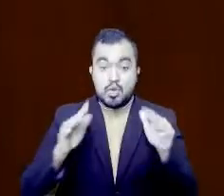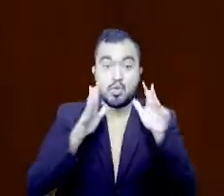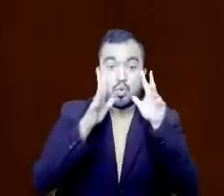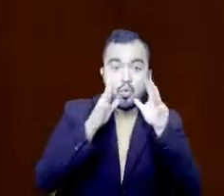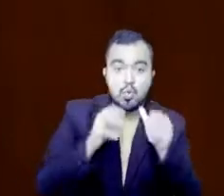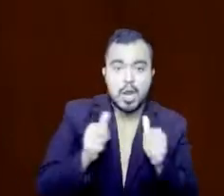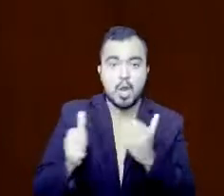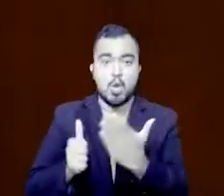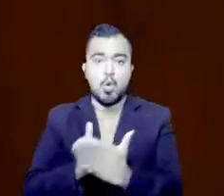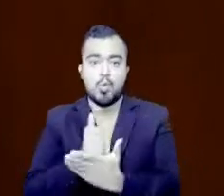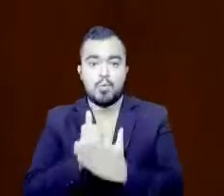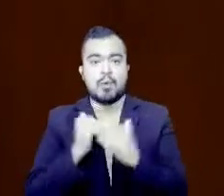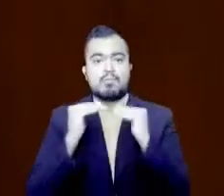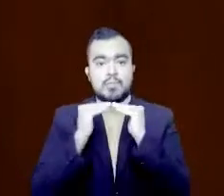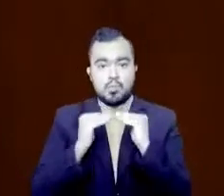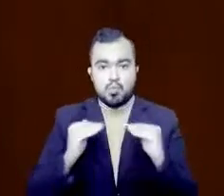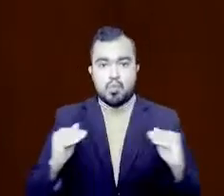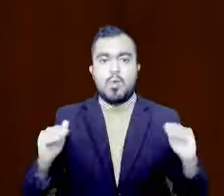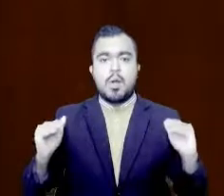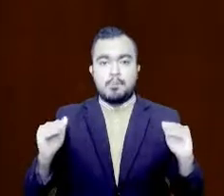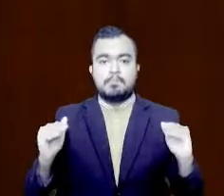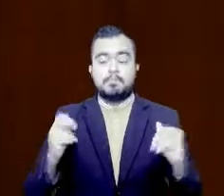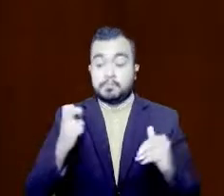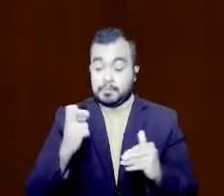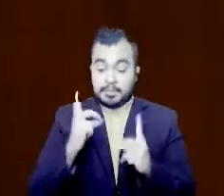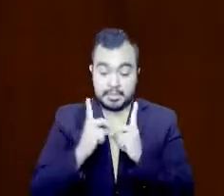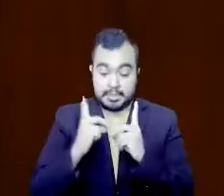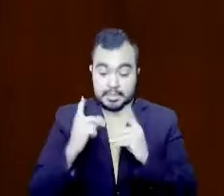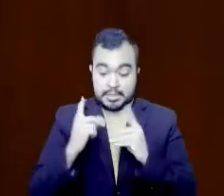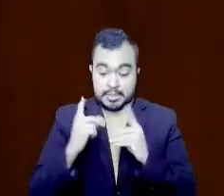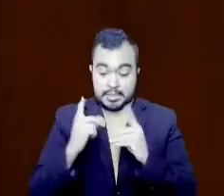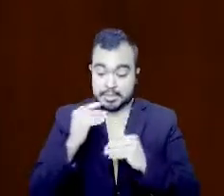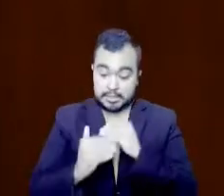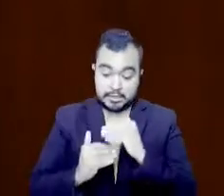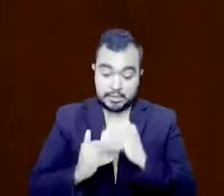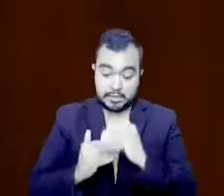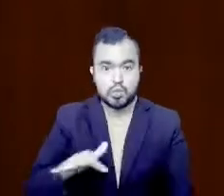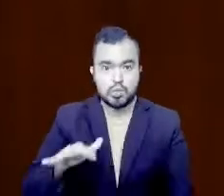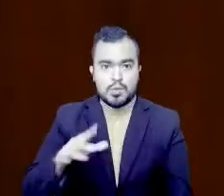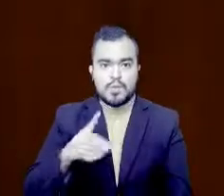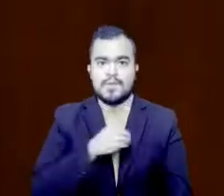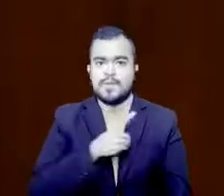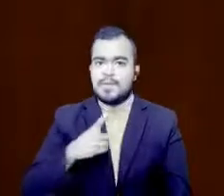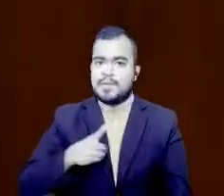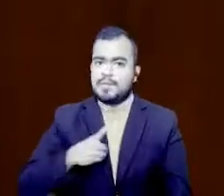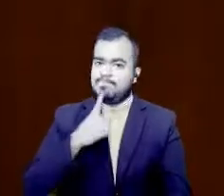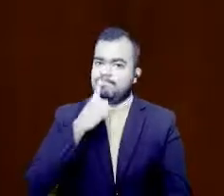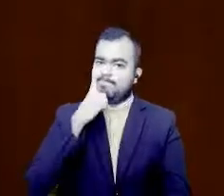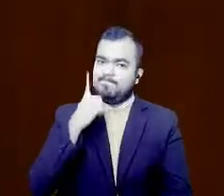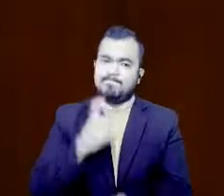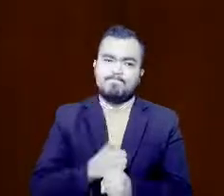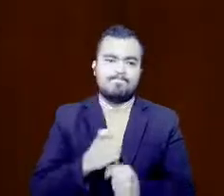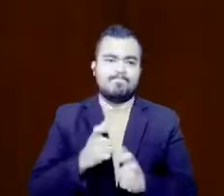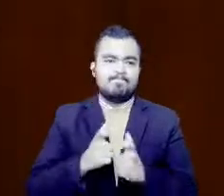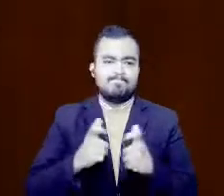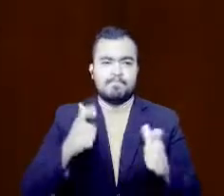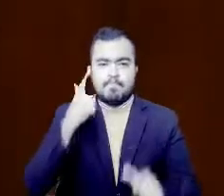este sentido, el desarrollo de este sector debe de ser prioridad para esta honorable